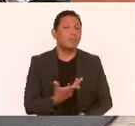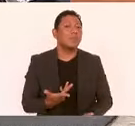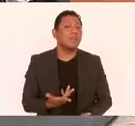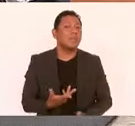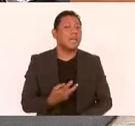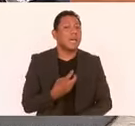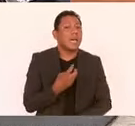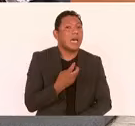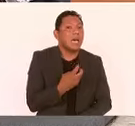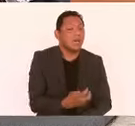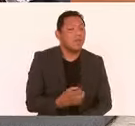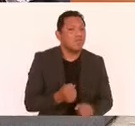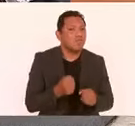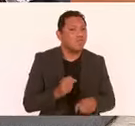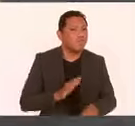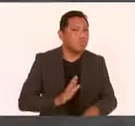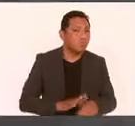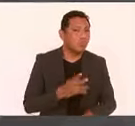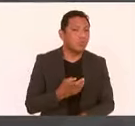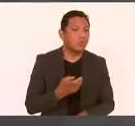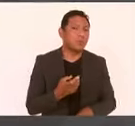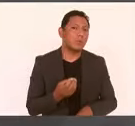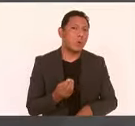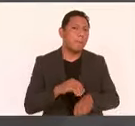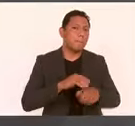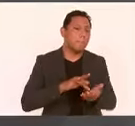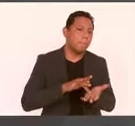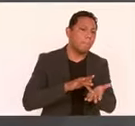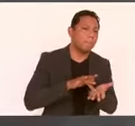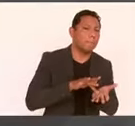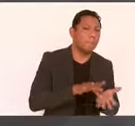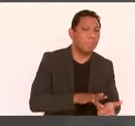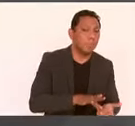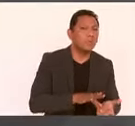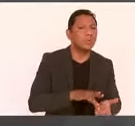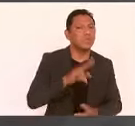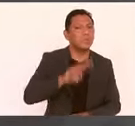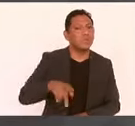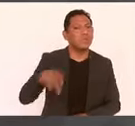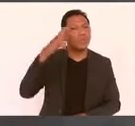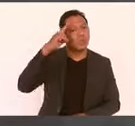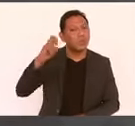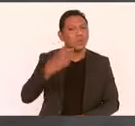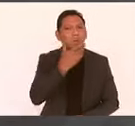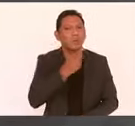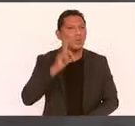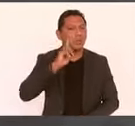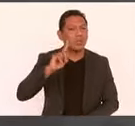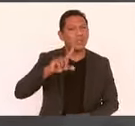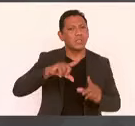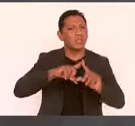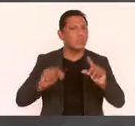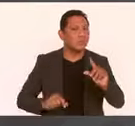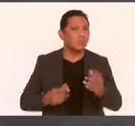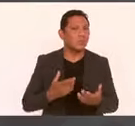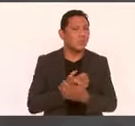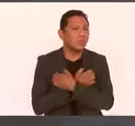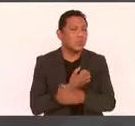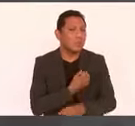que poner de pie lo que se cayó, es una inversión en los sueños de mexicanos y mexicanas, en su educación,